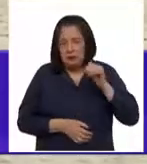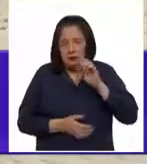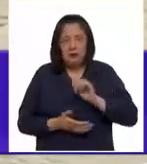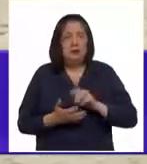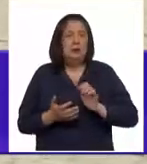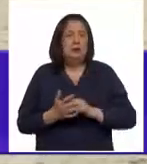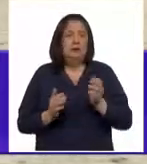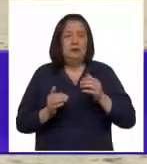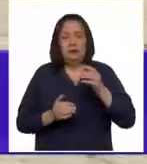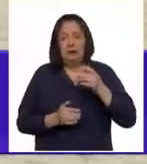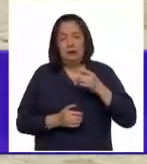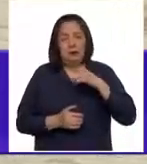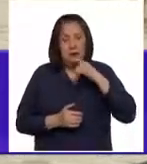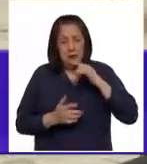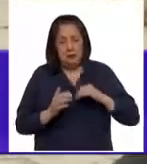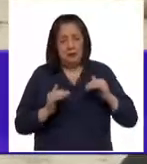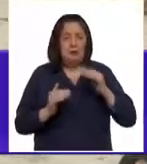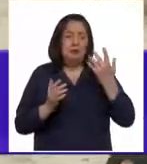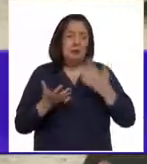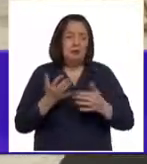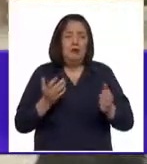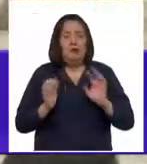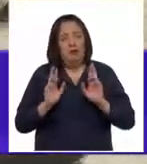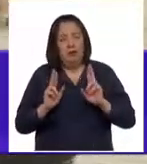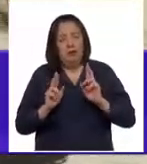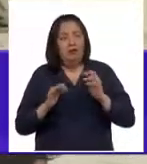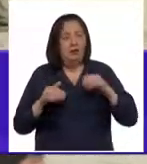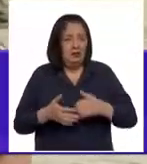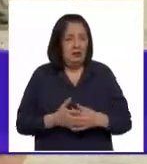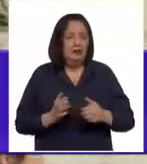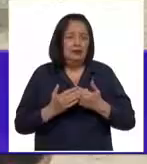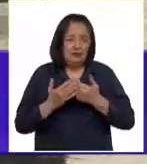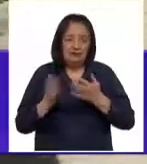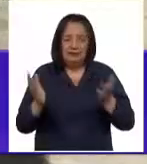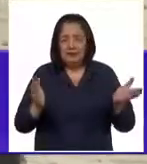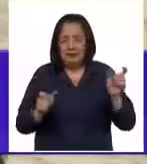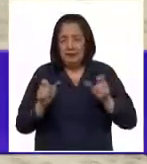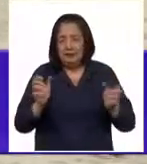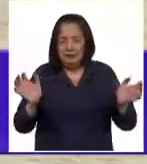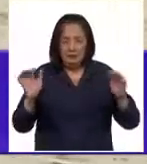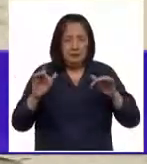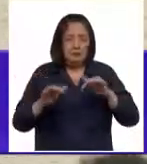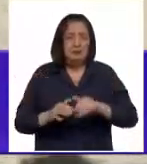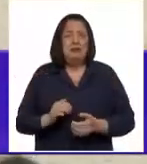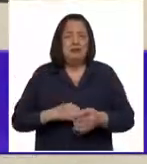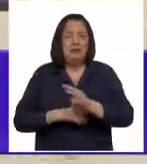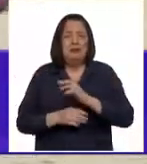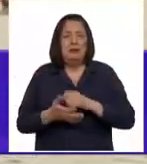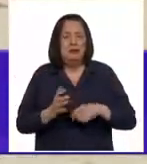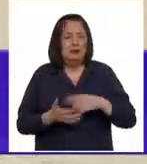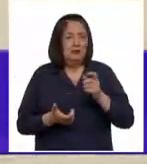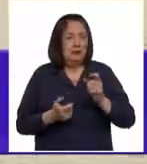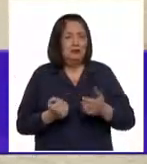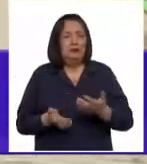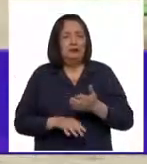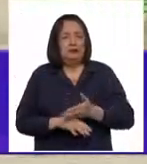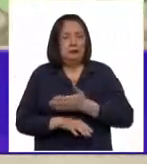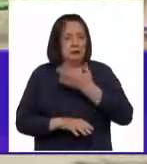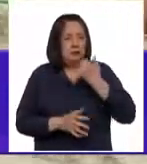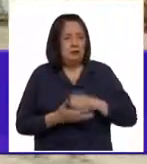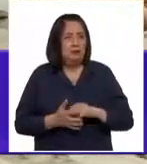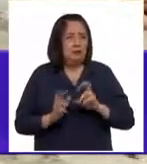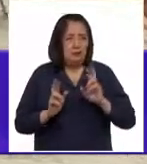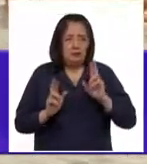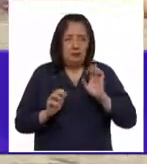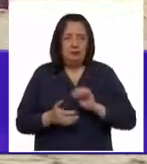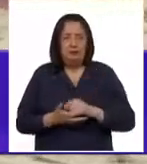poquito más para damas, y ojalá se siga reactivando nuestras playas para los veraneantes y para todos, para que siga mejorando. Y muchos saludos, Fátima, ojalá